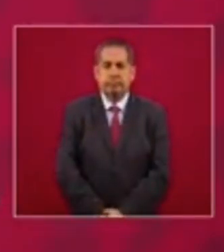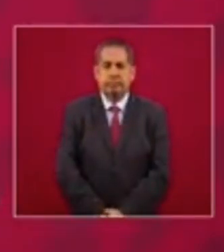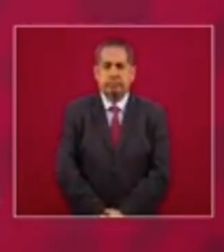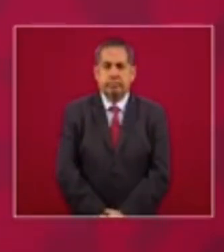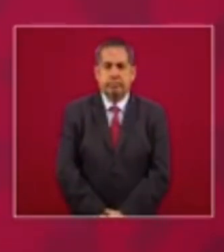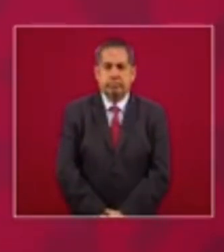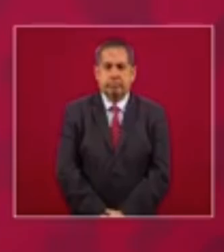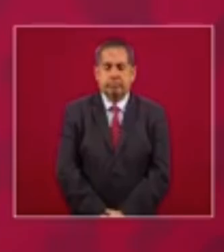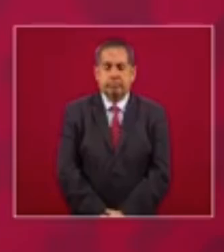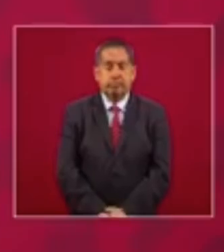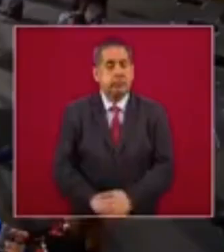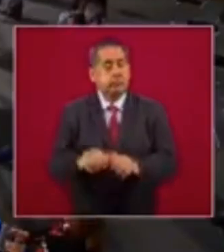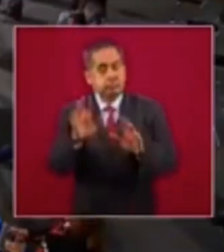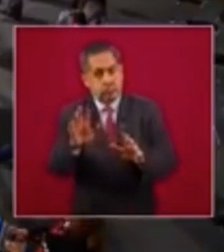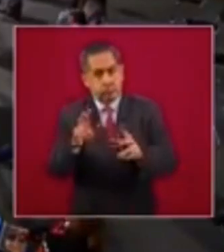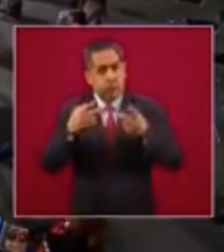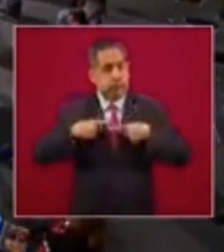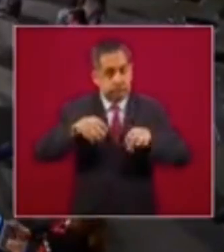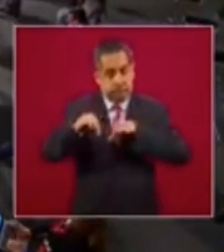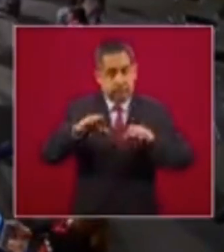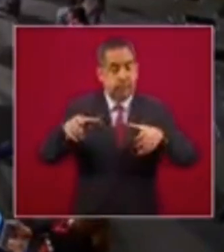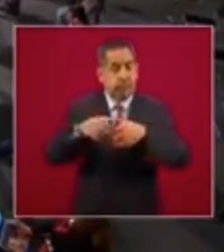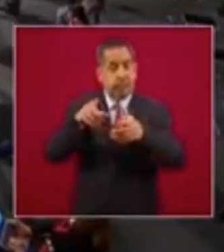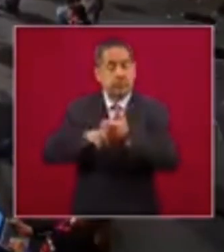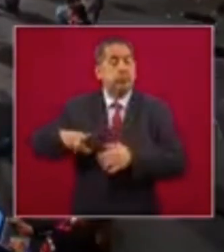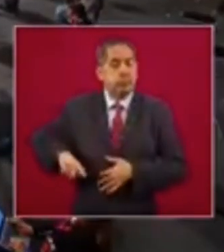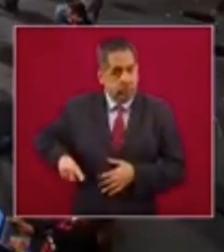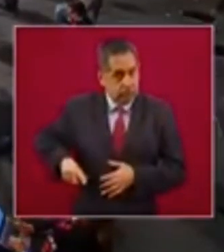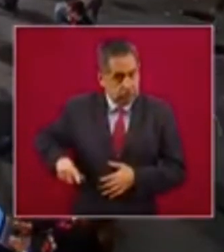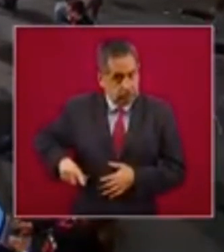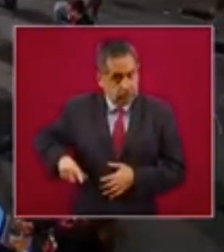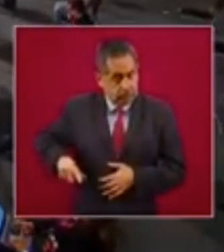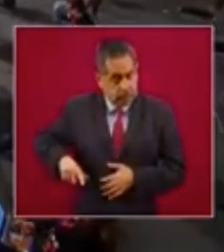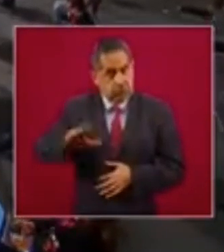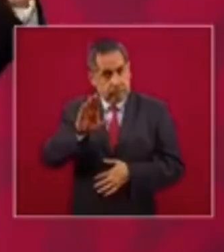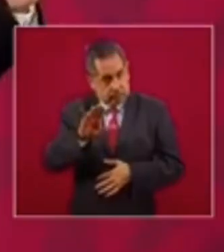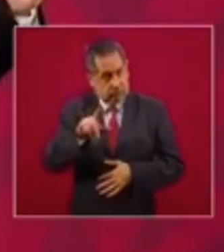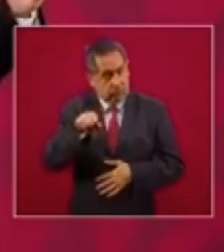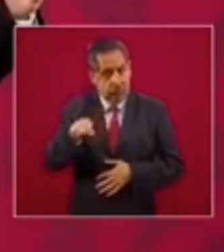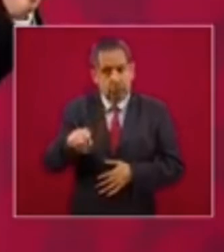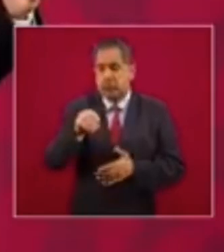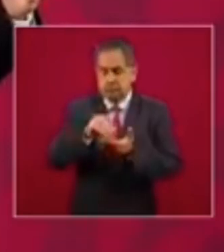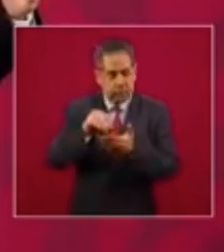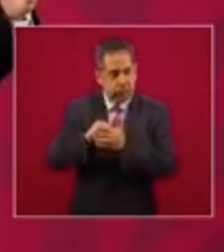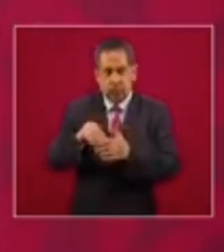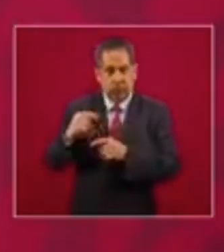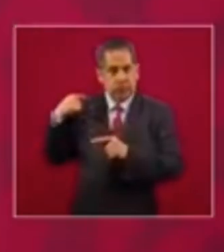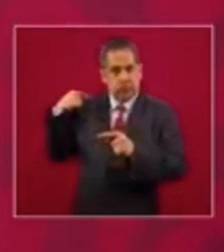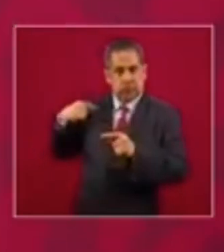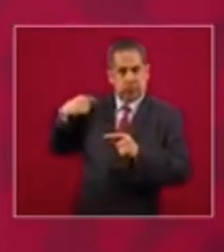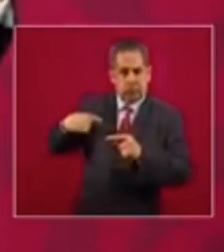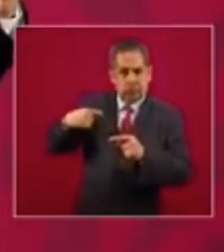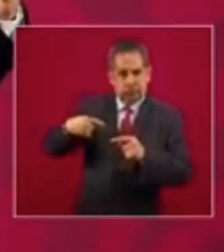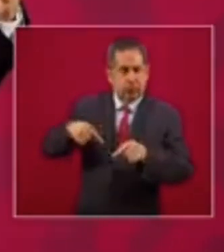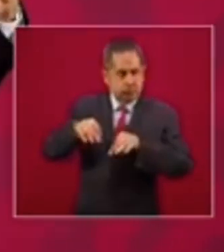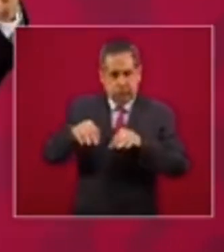Perfecto. En el caso de los trabajadores al servicio del Estado, seguimos trabajando igual como lo hemos